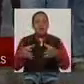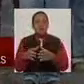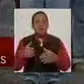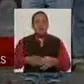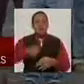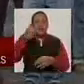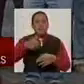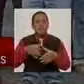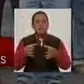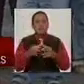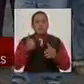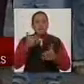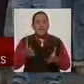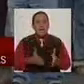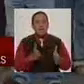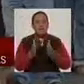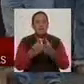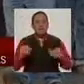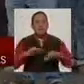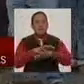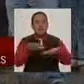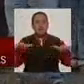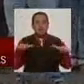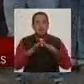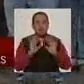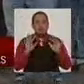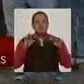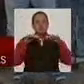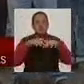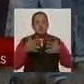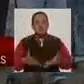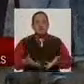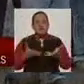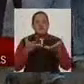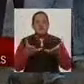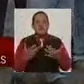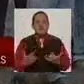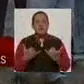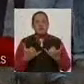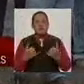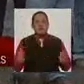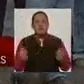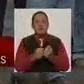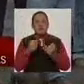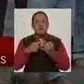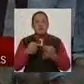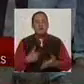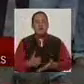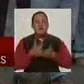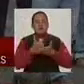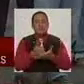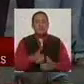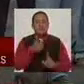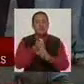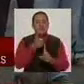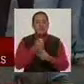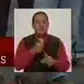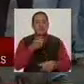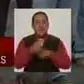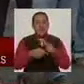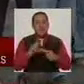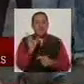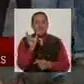de Amazonas para que todos ustedes se beneficien con los beneficios que son propios de la